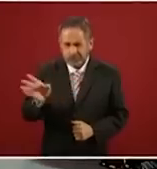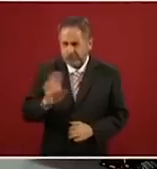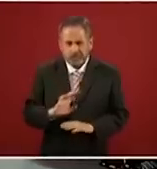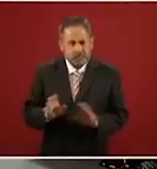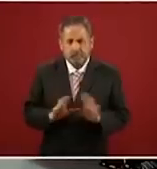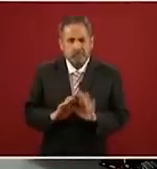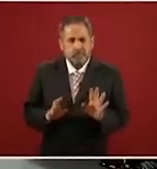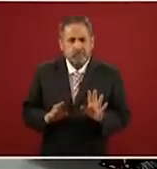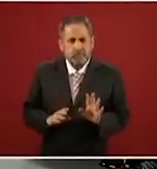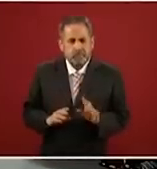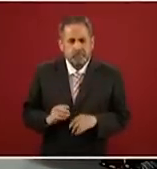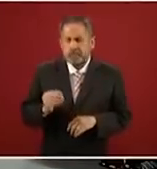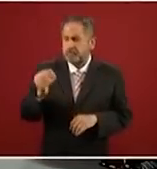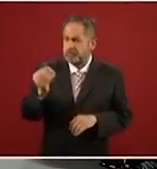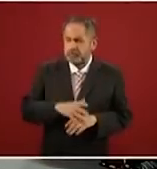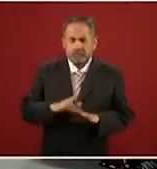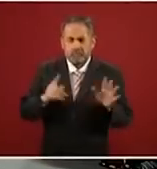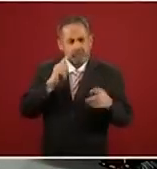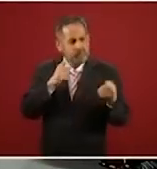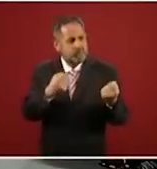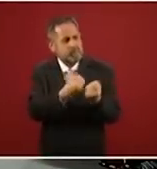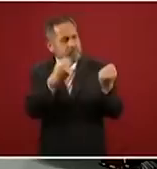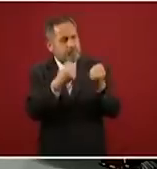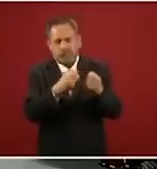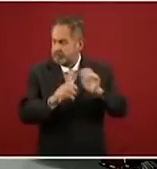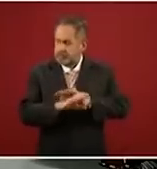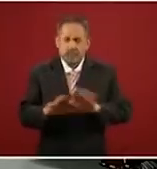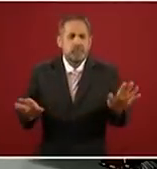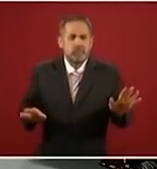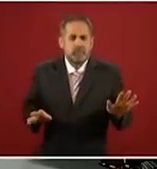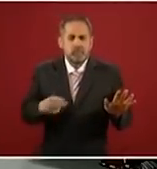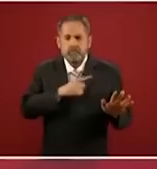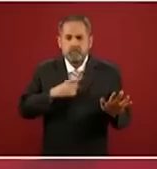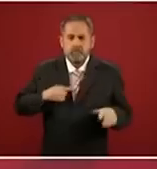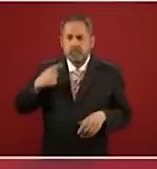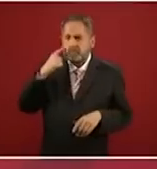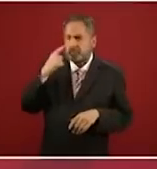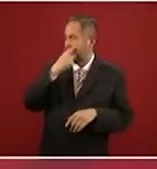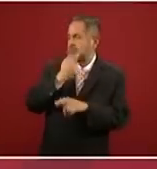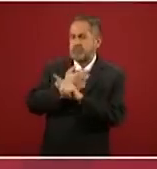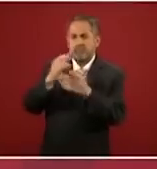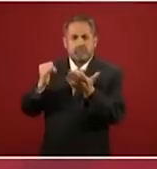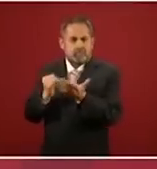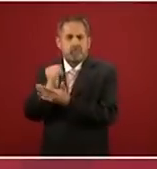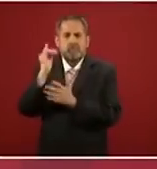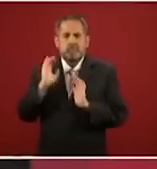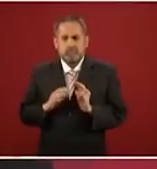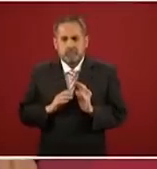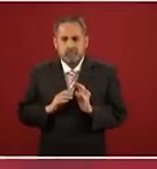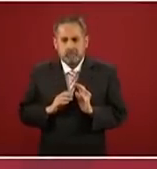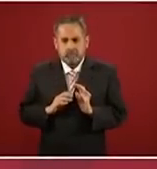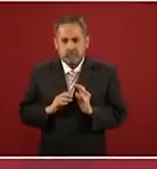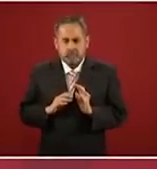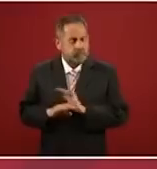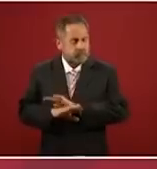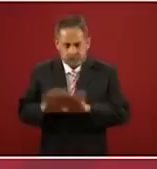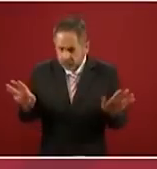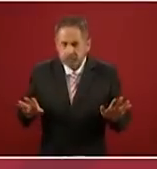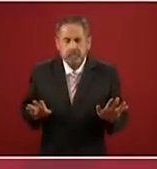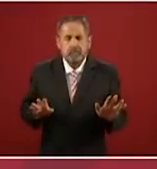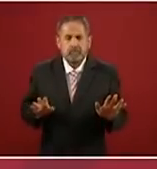aunque haya encontronazos tiene que haber democracia se acaba